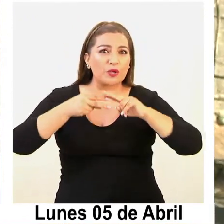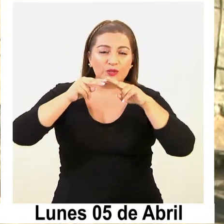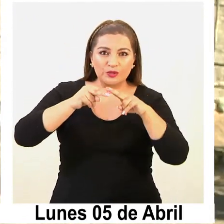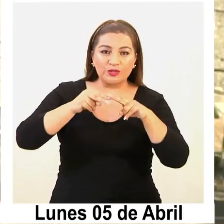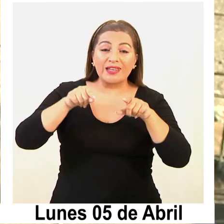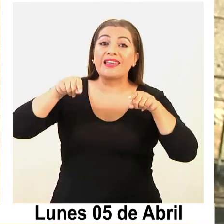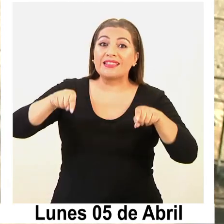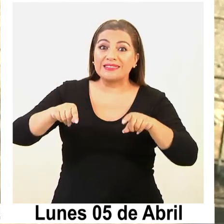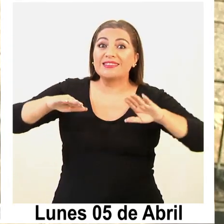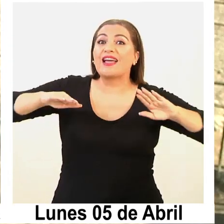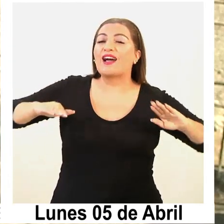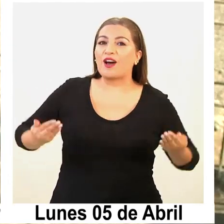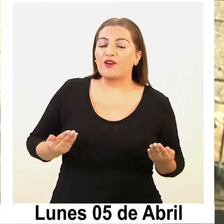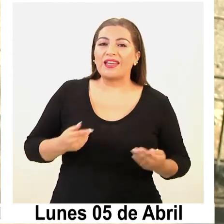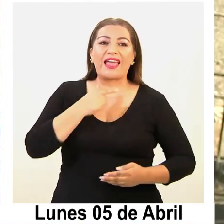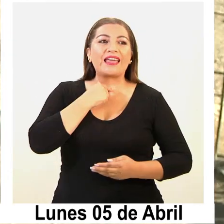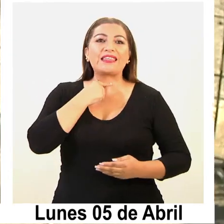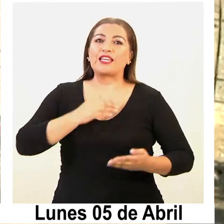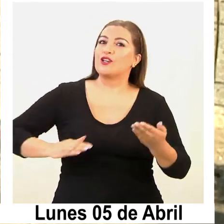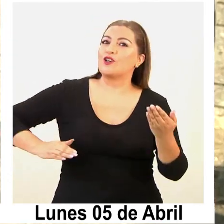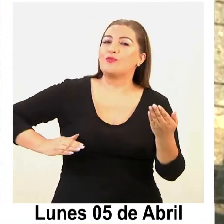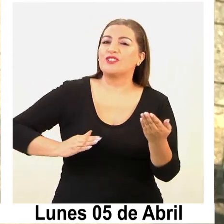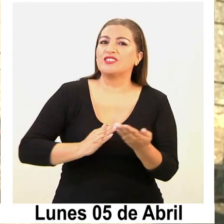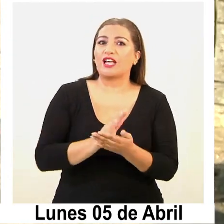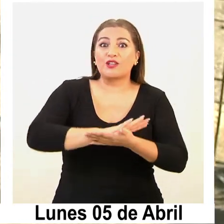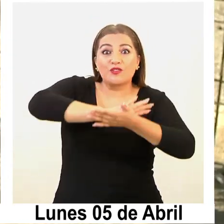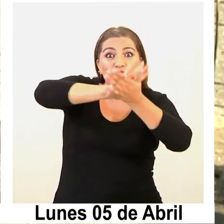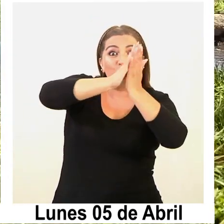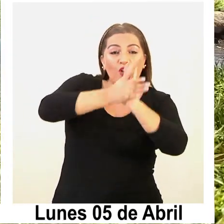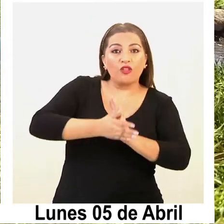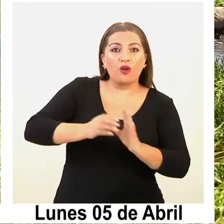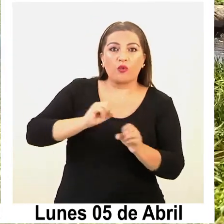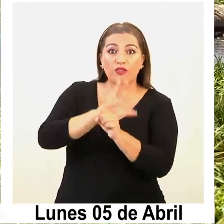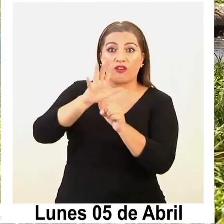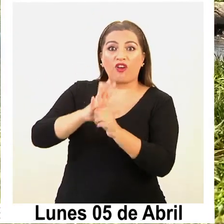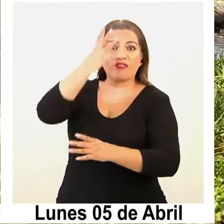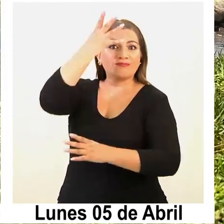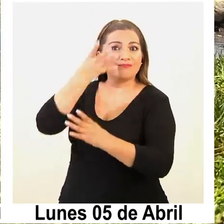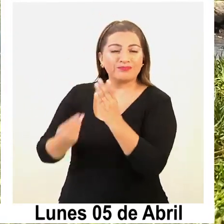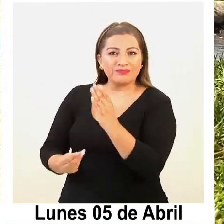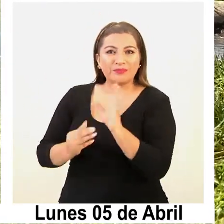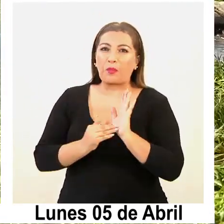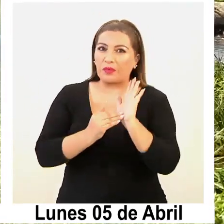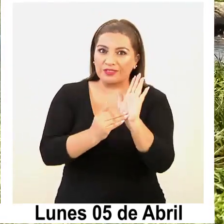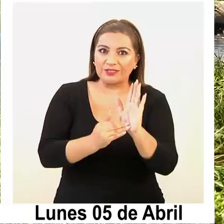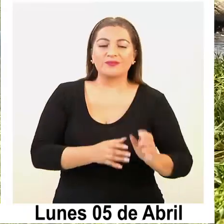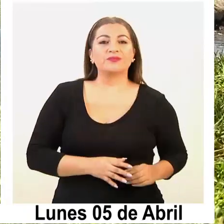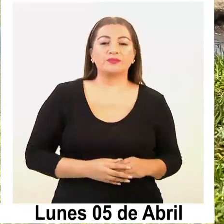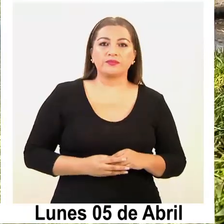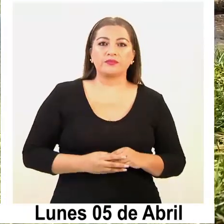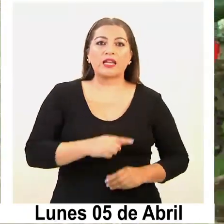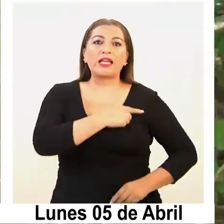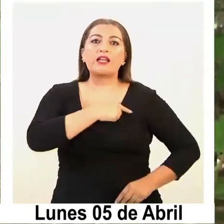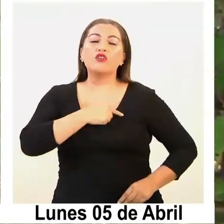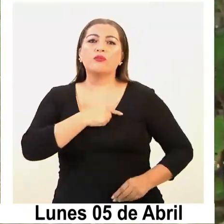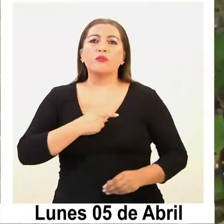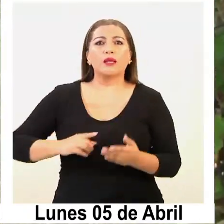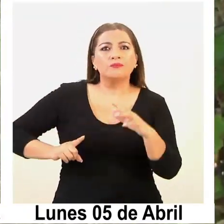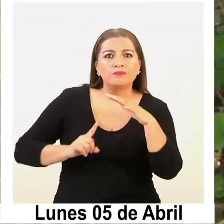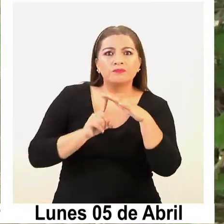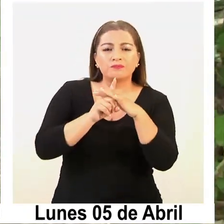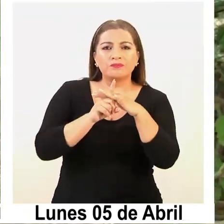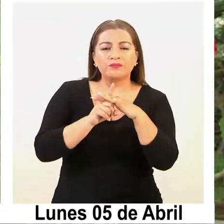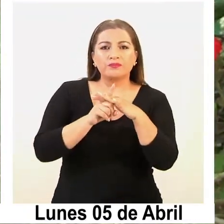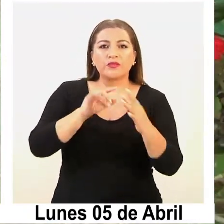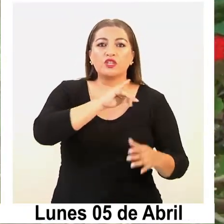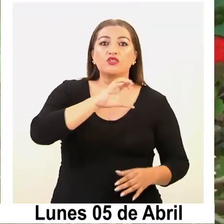y de esta forma espera debutar en plenitud cuando termine la pandemia. El nombre original de este